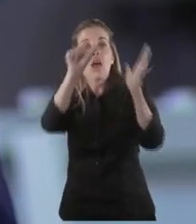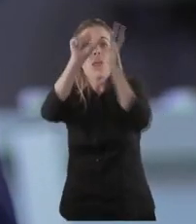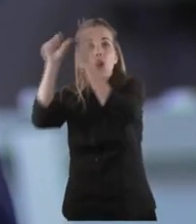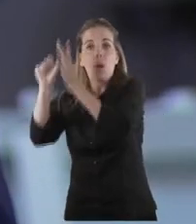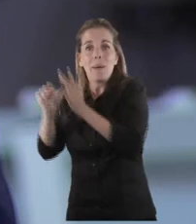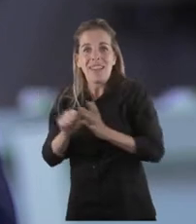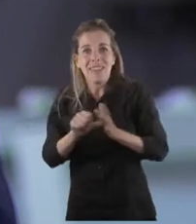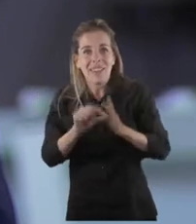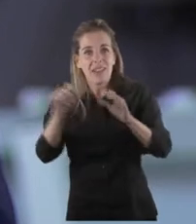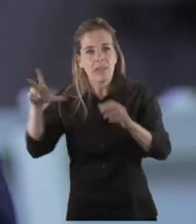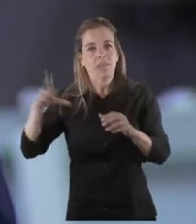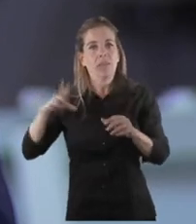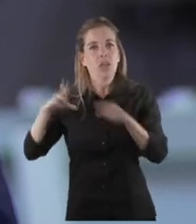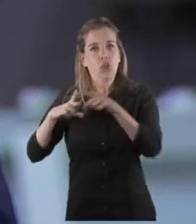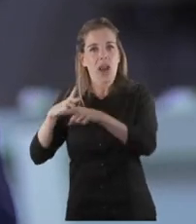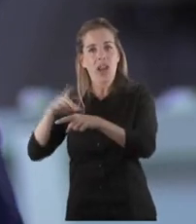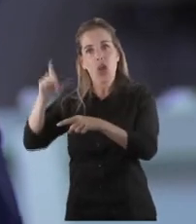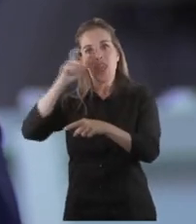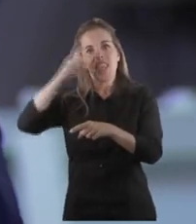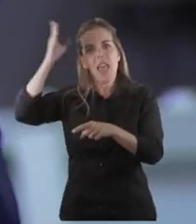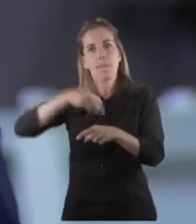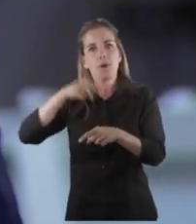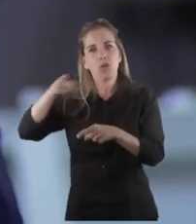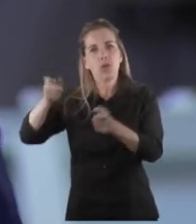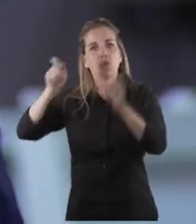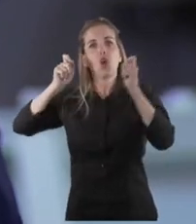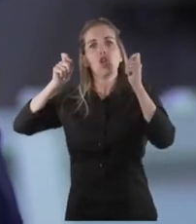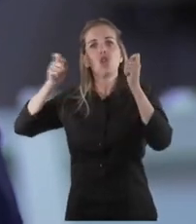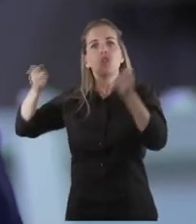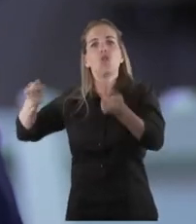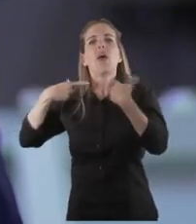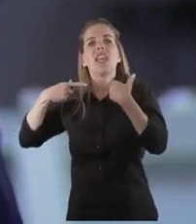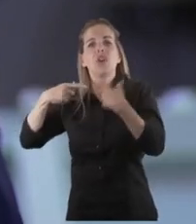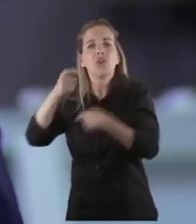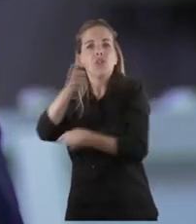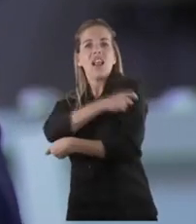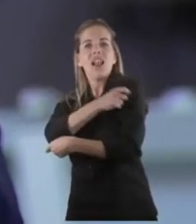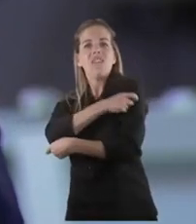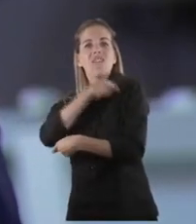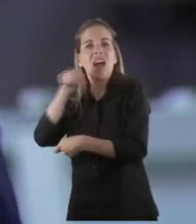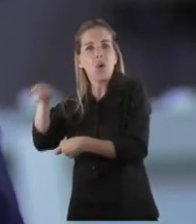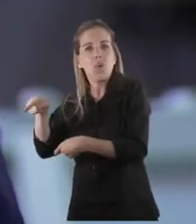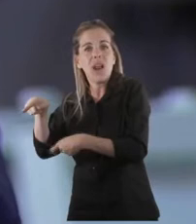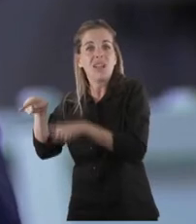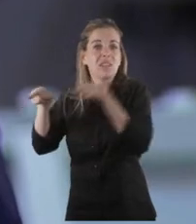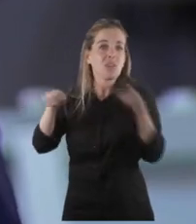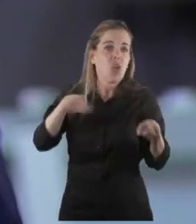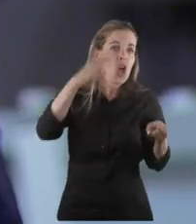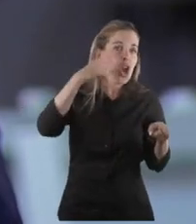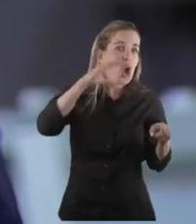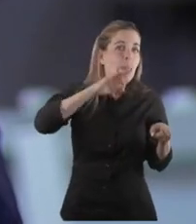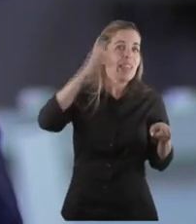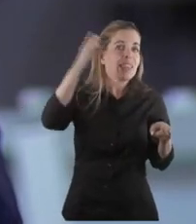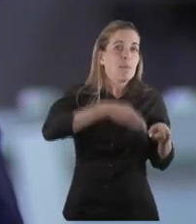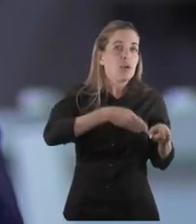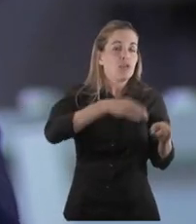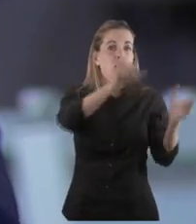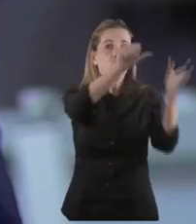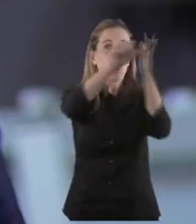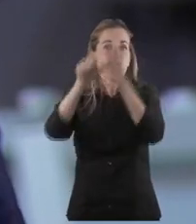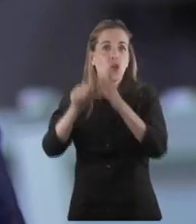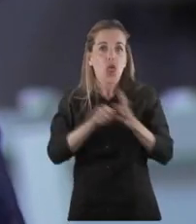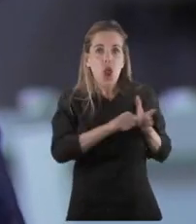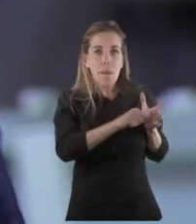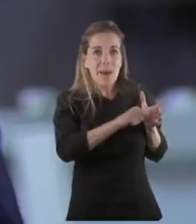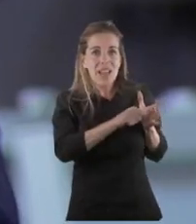ricos concentraban la propiedad del 90% de las vacunas. Y el 90% de los